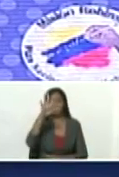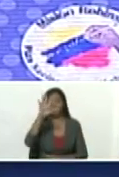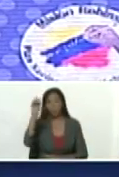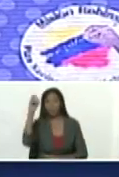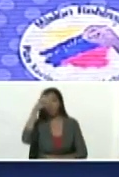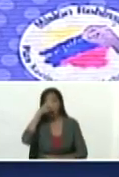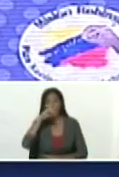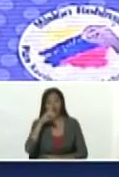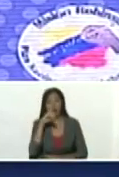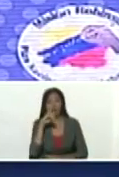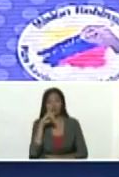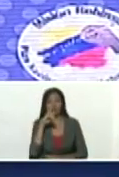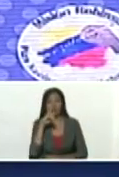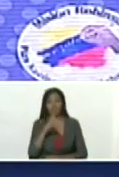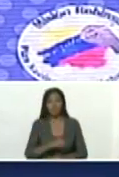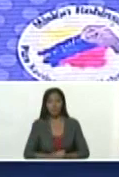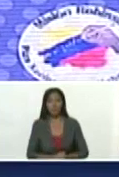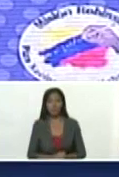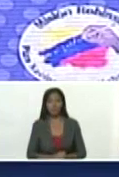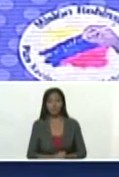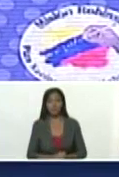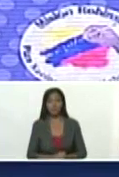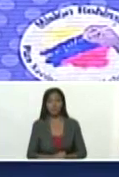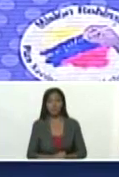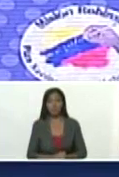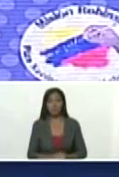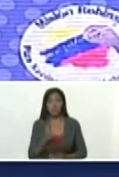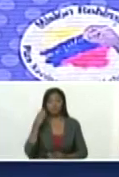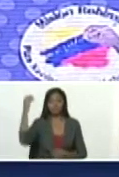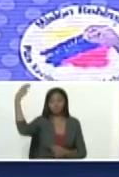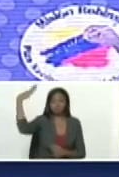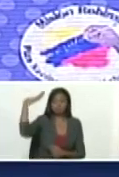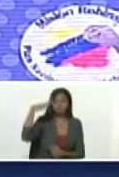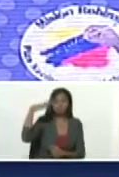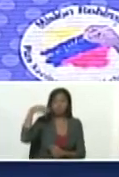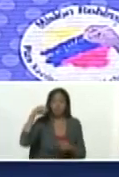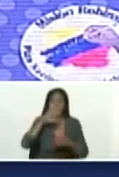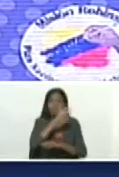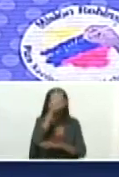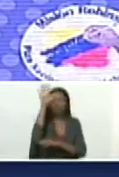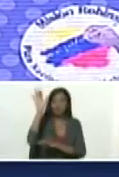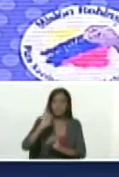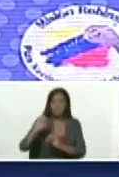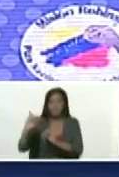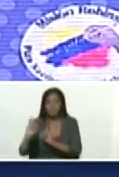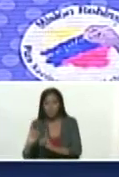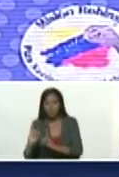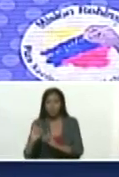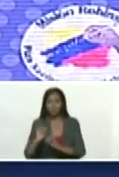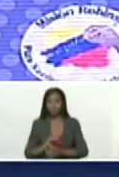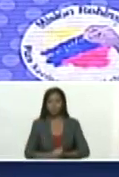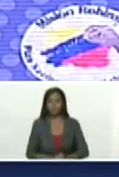250 años que bajo este sol, bajo este cielo, bajo...